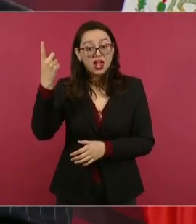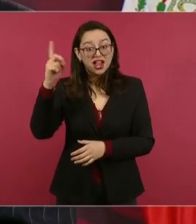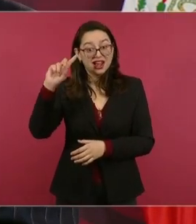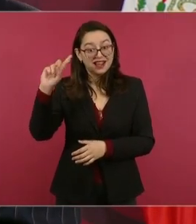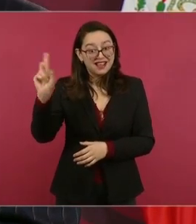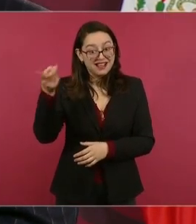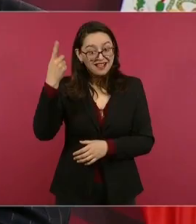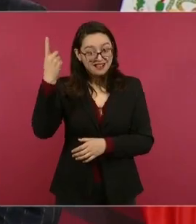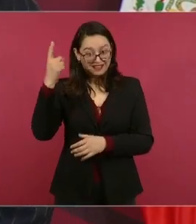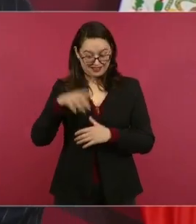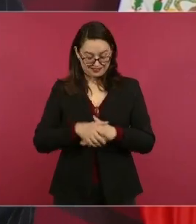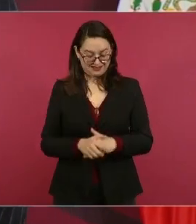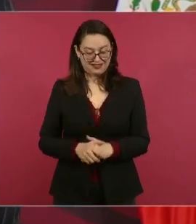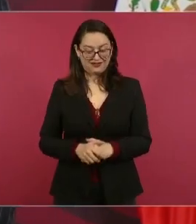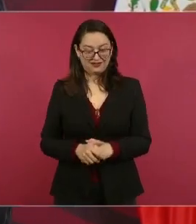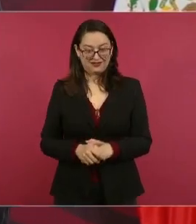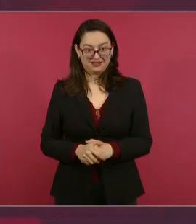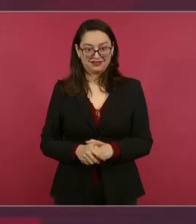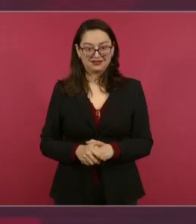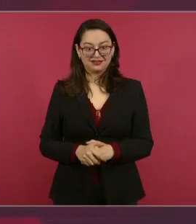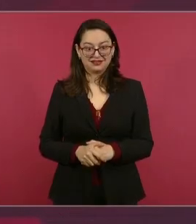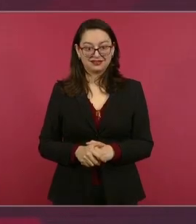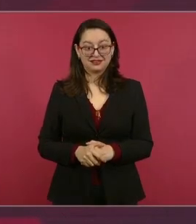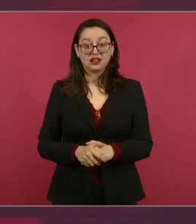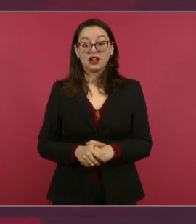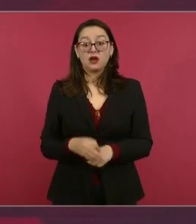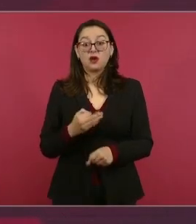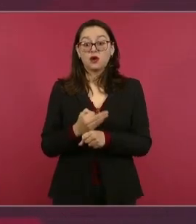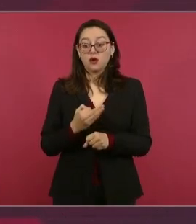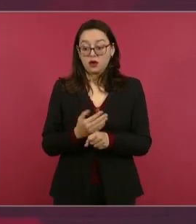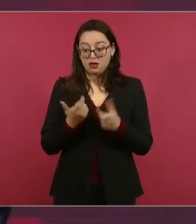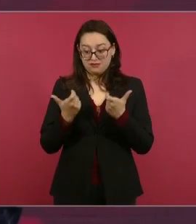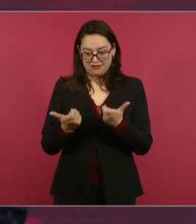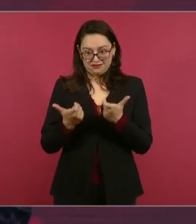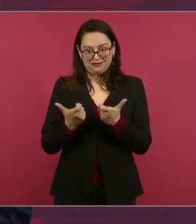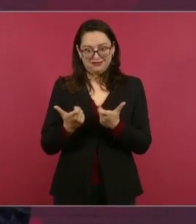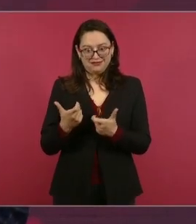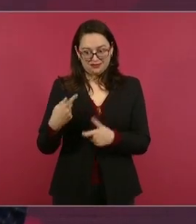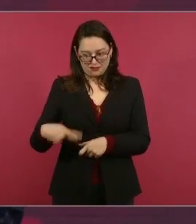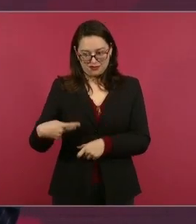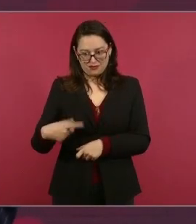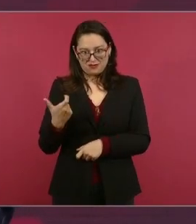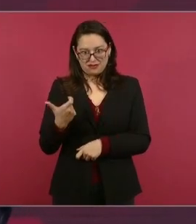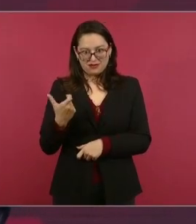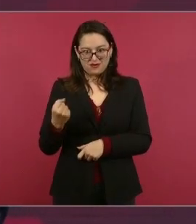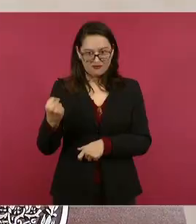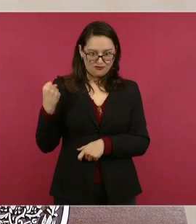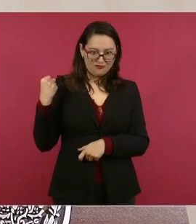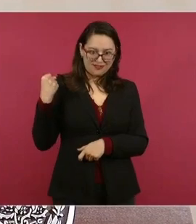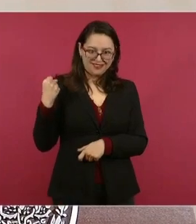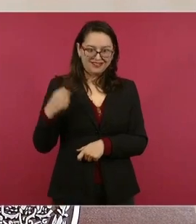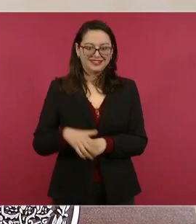Y aunque ahorita ya vieron cómo está el peso, ya volvió.